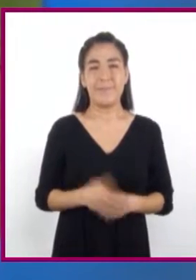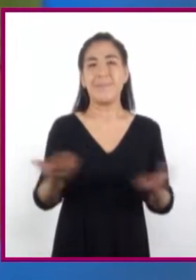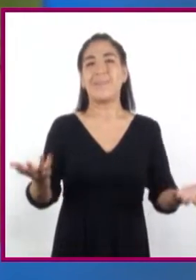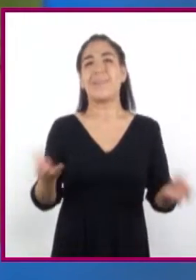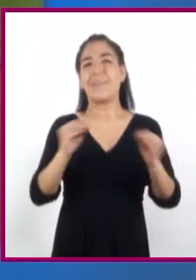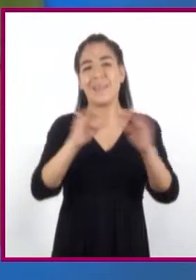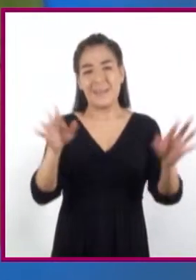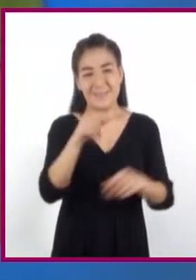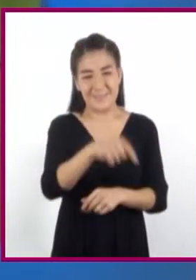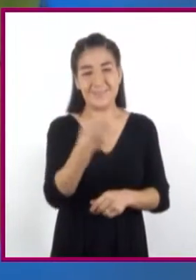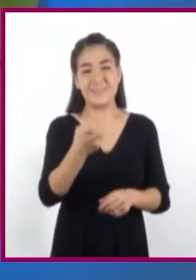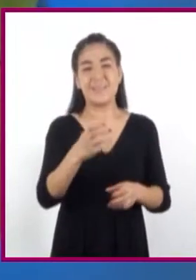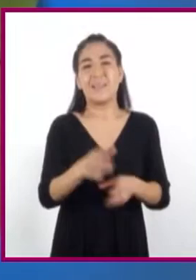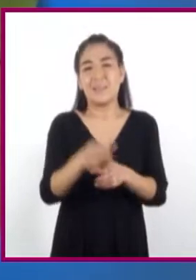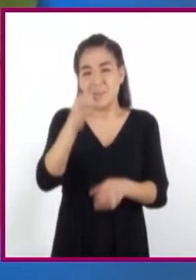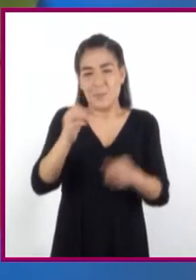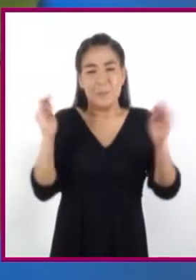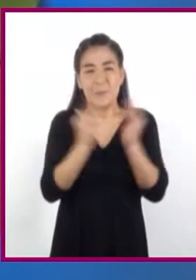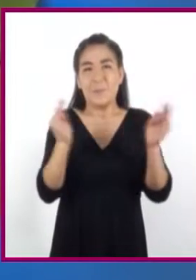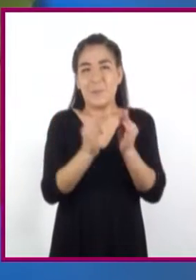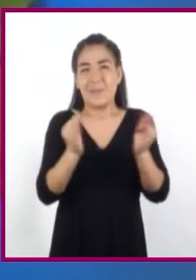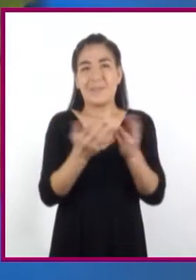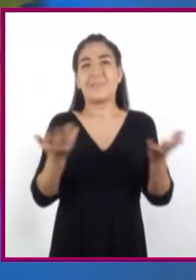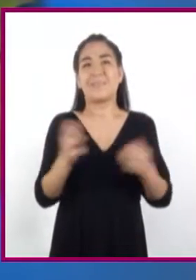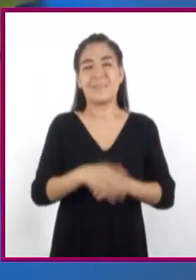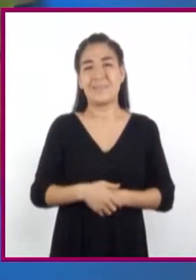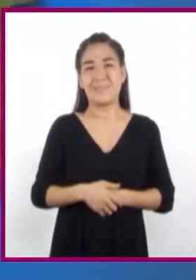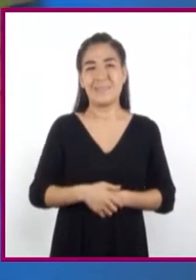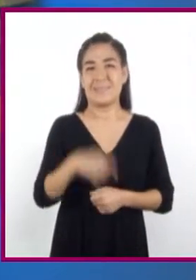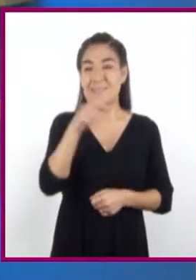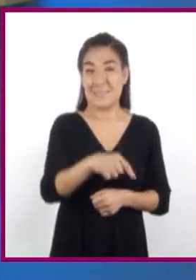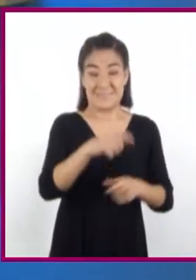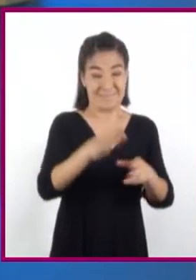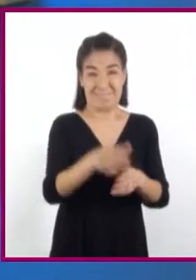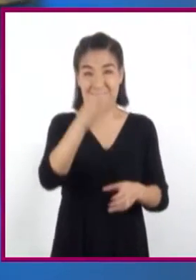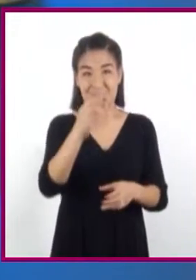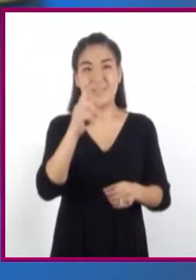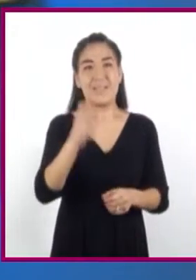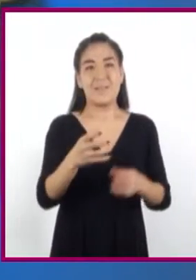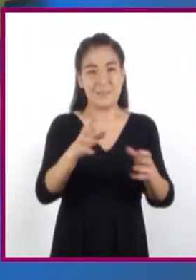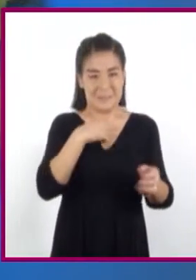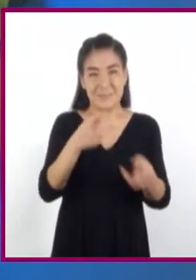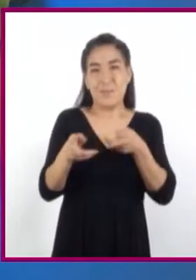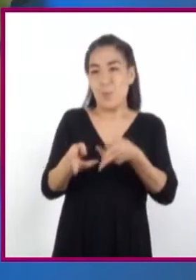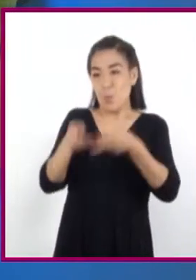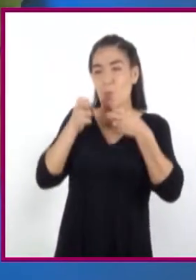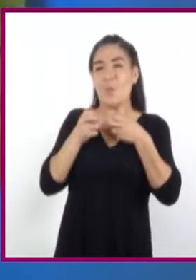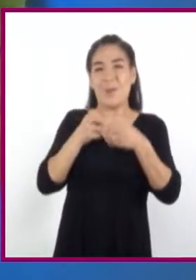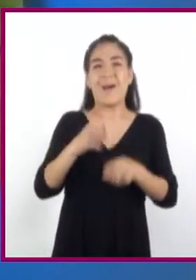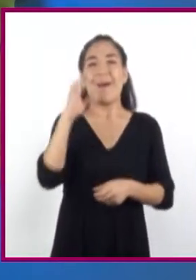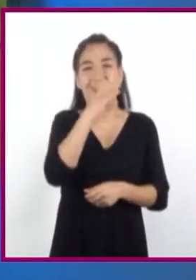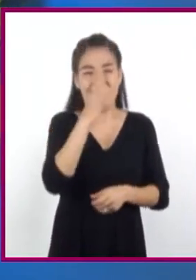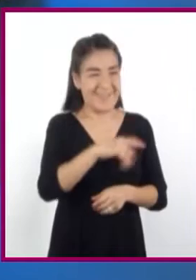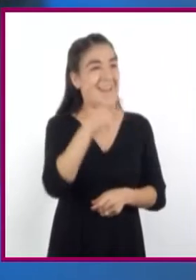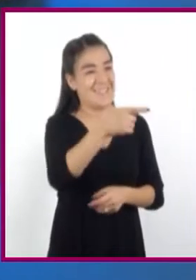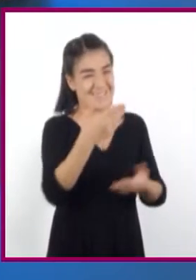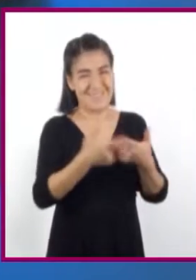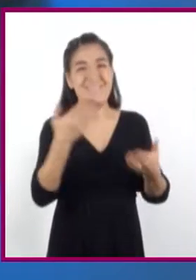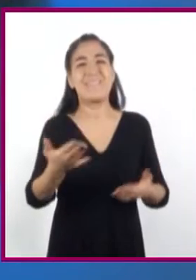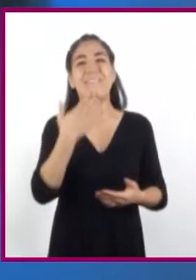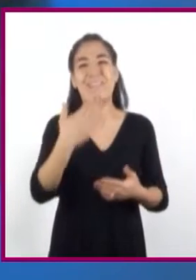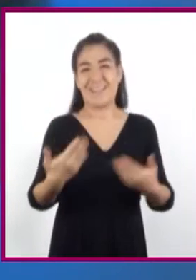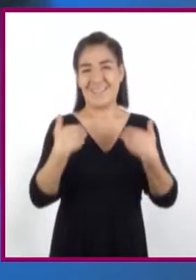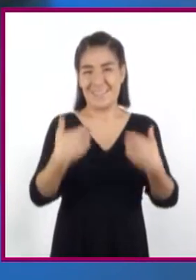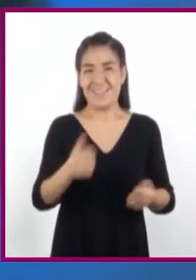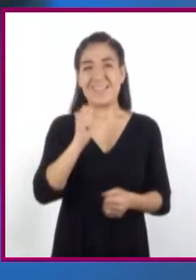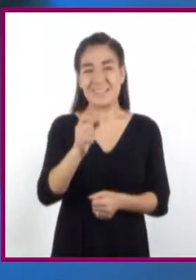Claro, esta botella está muy fría. Bueno, mejor dicho, esta botella me robó calor. Ahora sí empleaste bien el